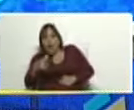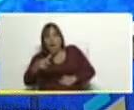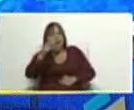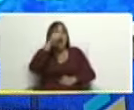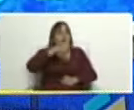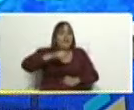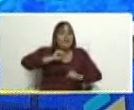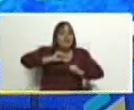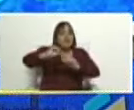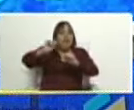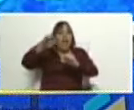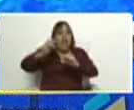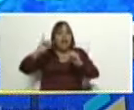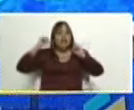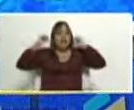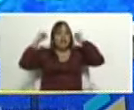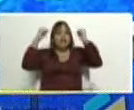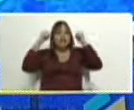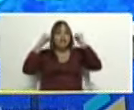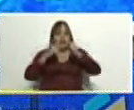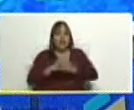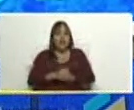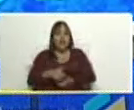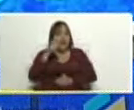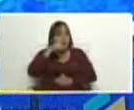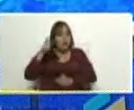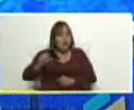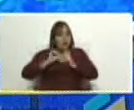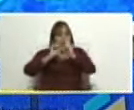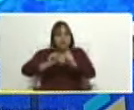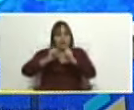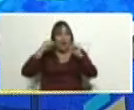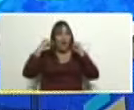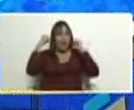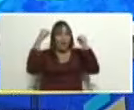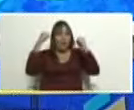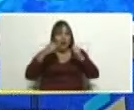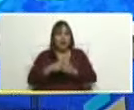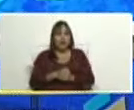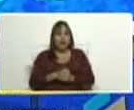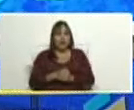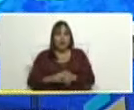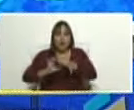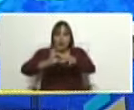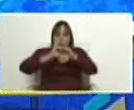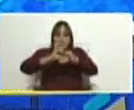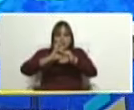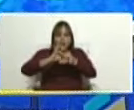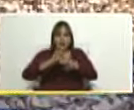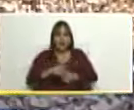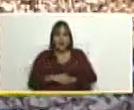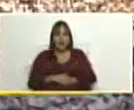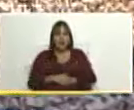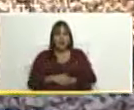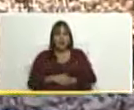pueblo ha triunfado y el pueblo va a seguir triunfando, unido en un solo corazón, en una